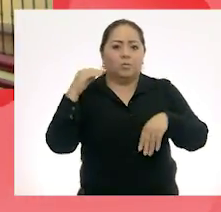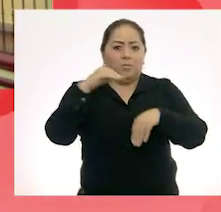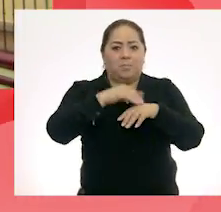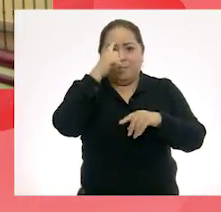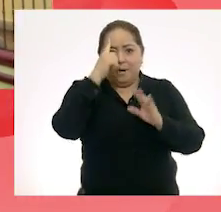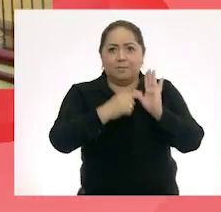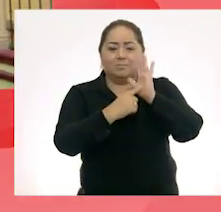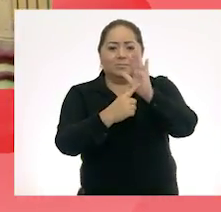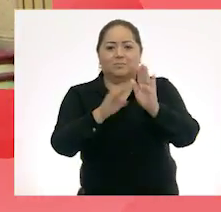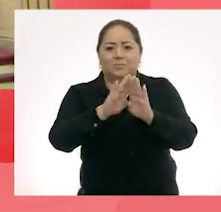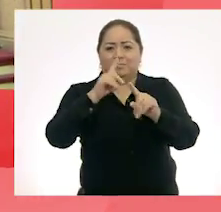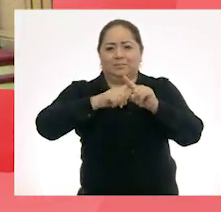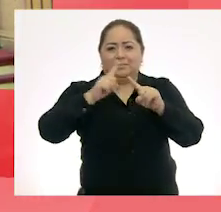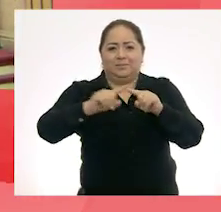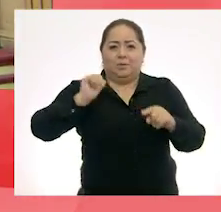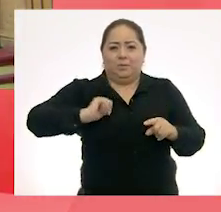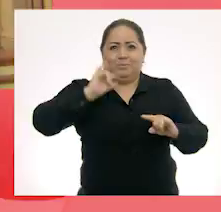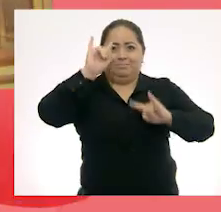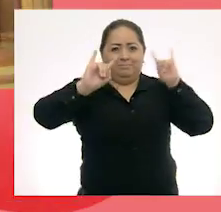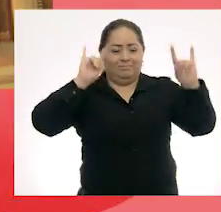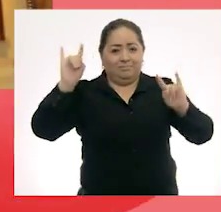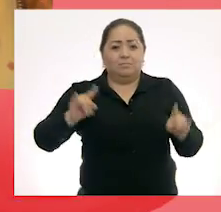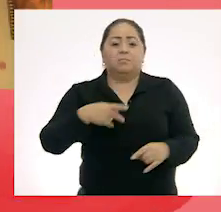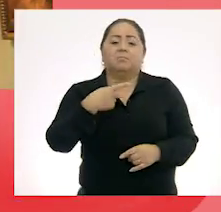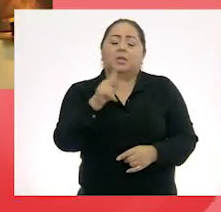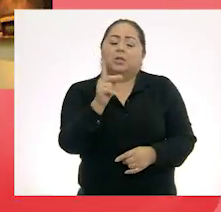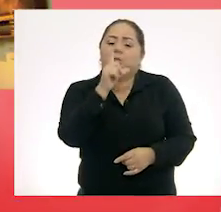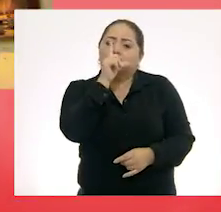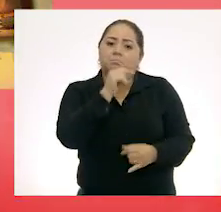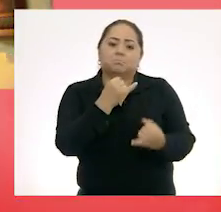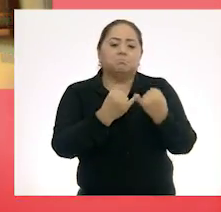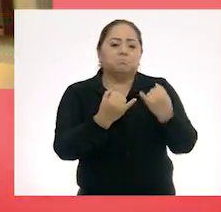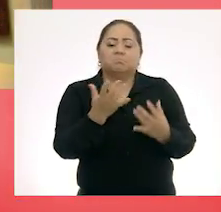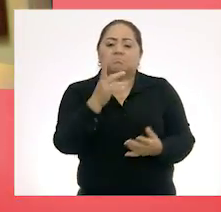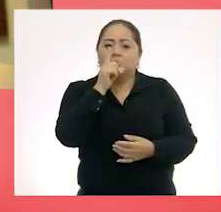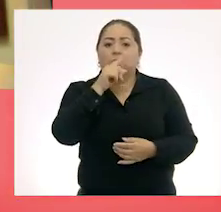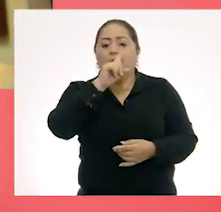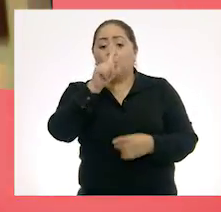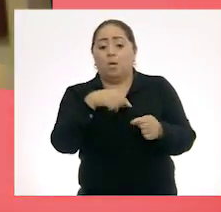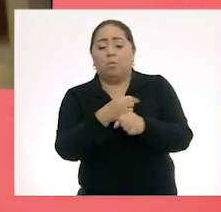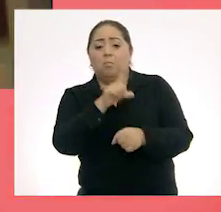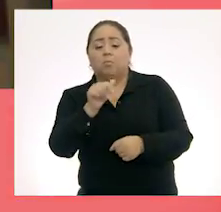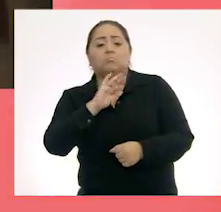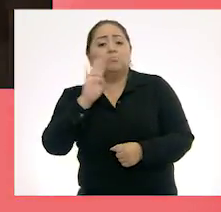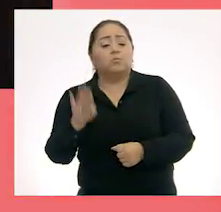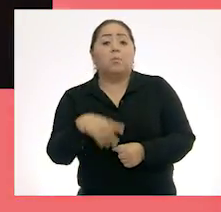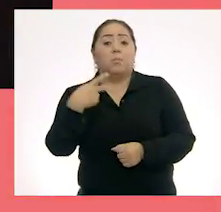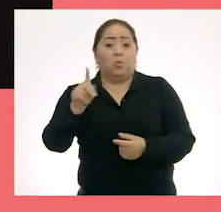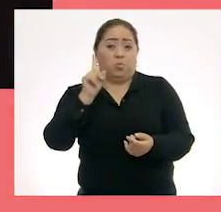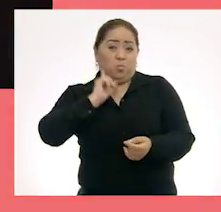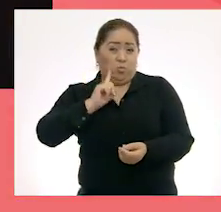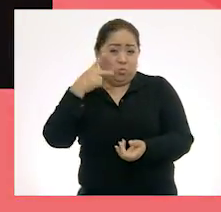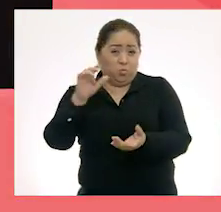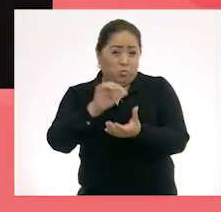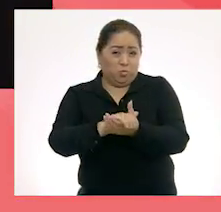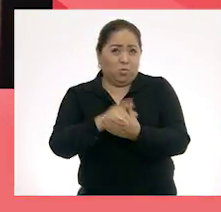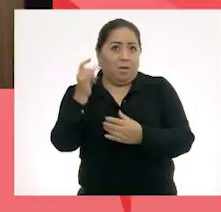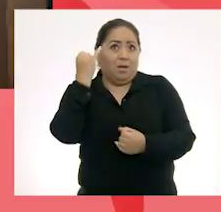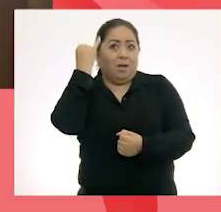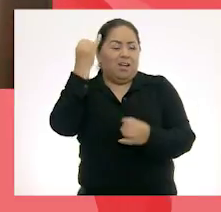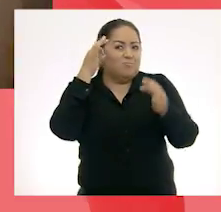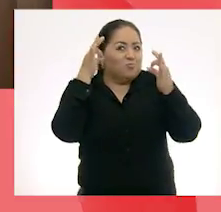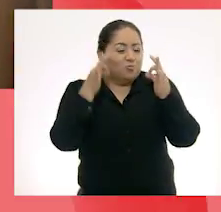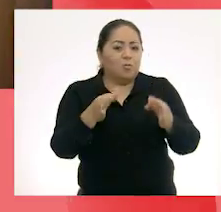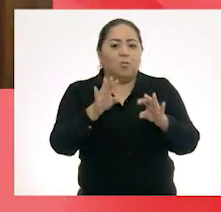para exhibir su colección de antigüedades. Desafortunadamente murió un año después, pero su esposa llevó a cabo la idea